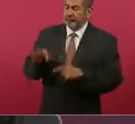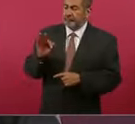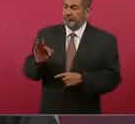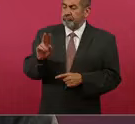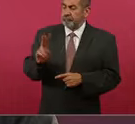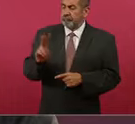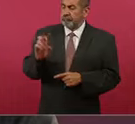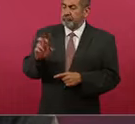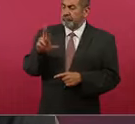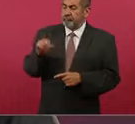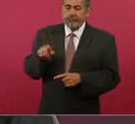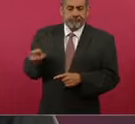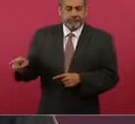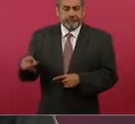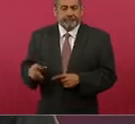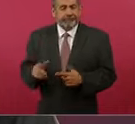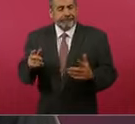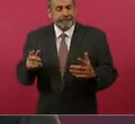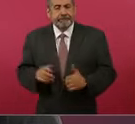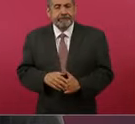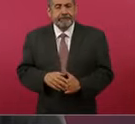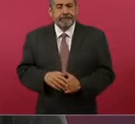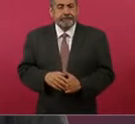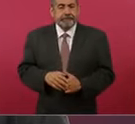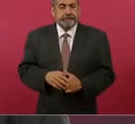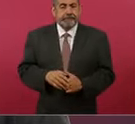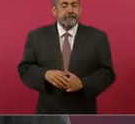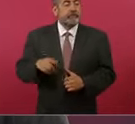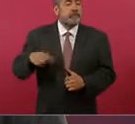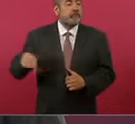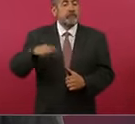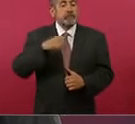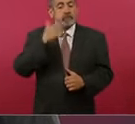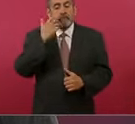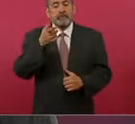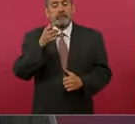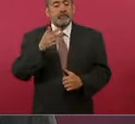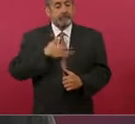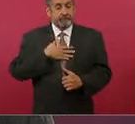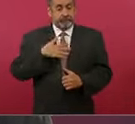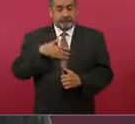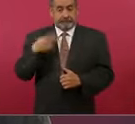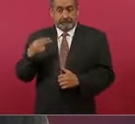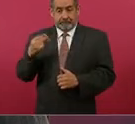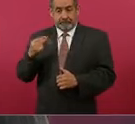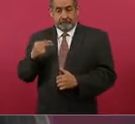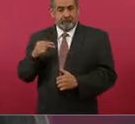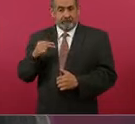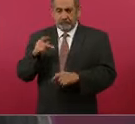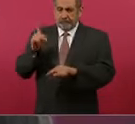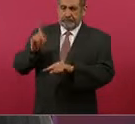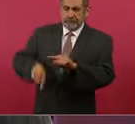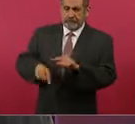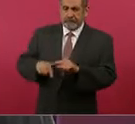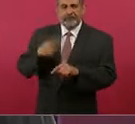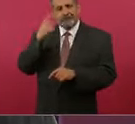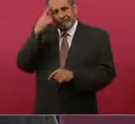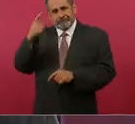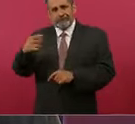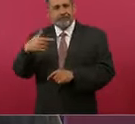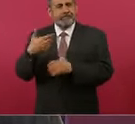porque lo que querían era que mi nombre no apareciera en la boleta en el